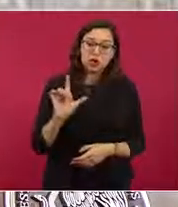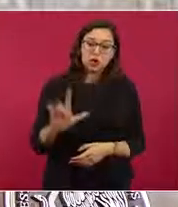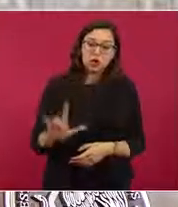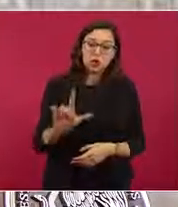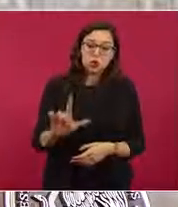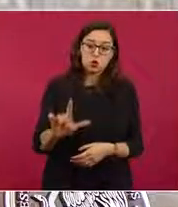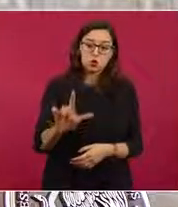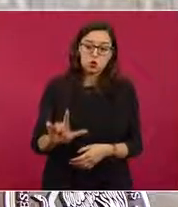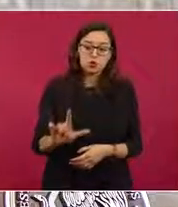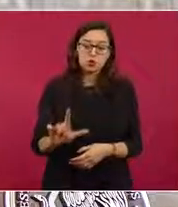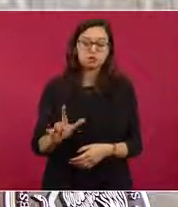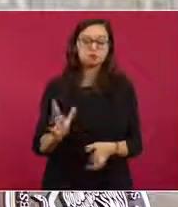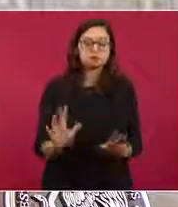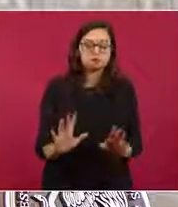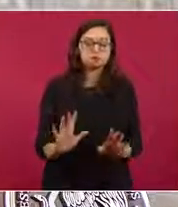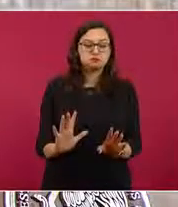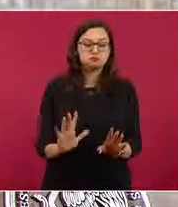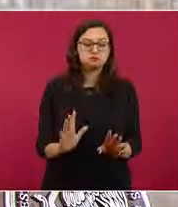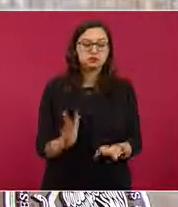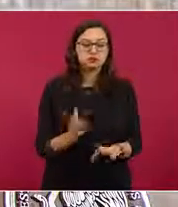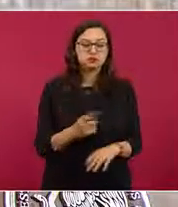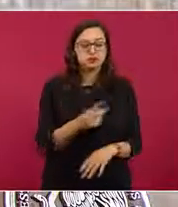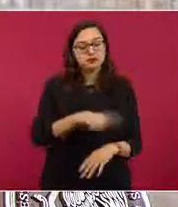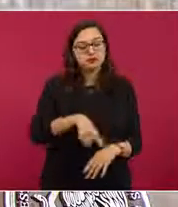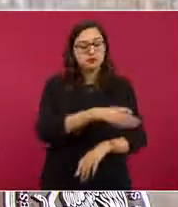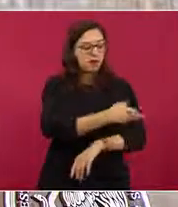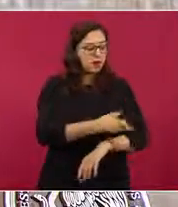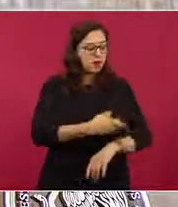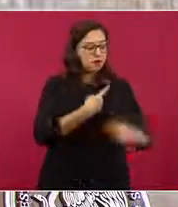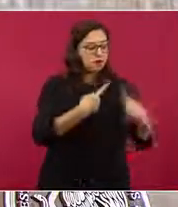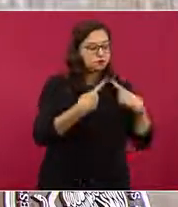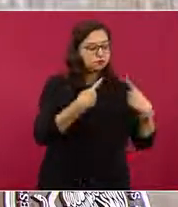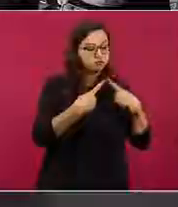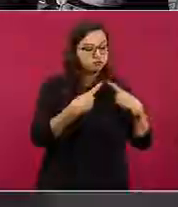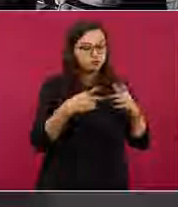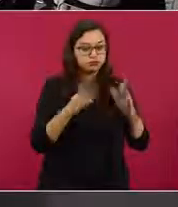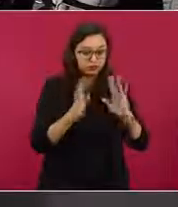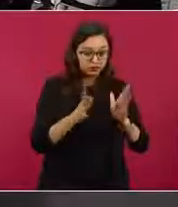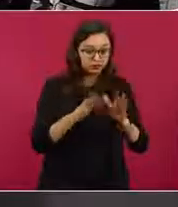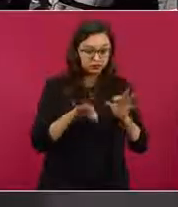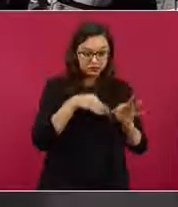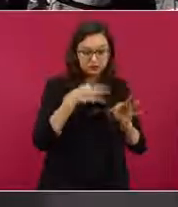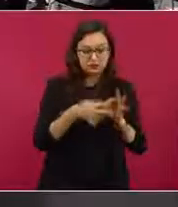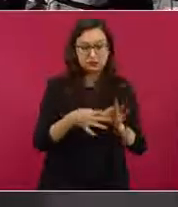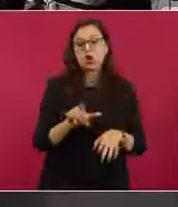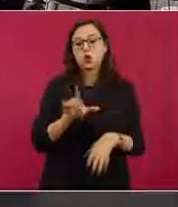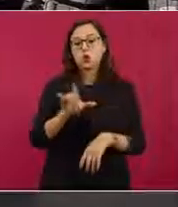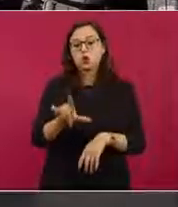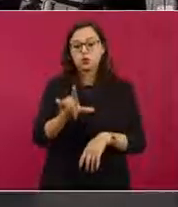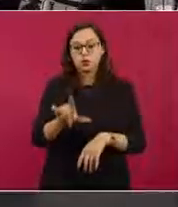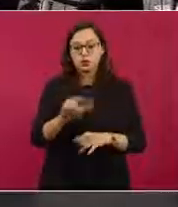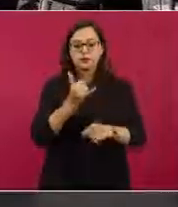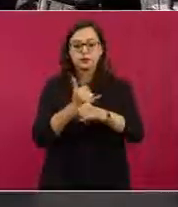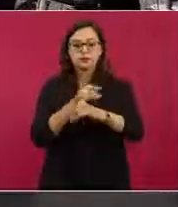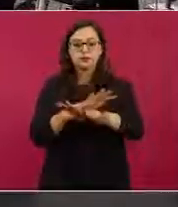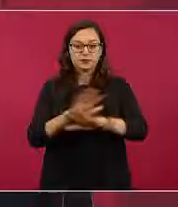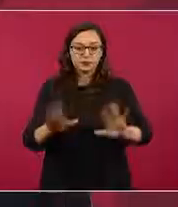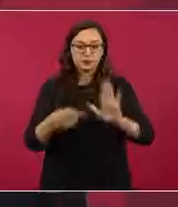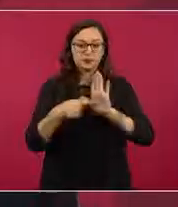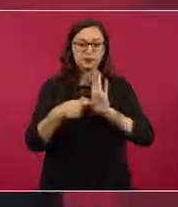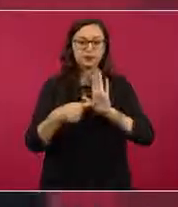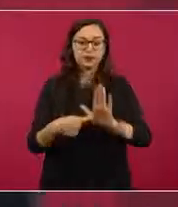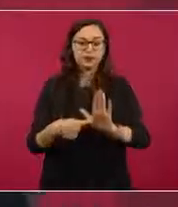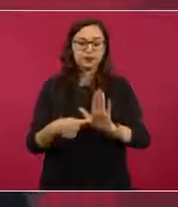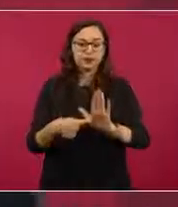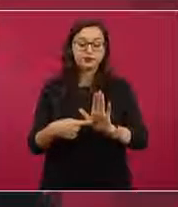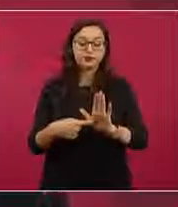todos los miembros de la familia, ya podamos dar un informe y desde luego